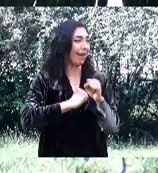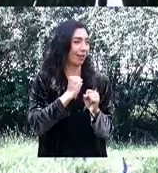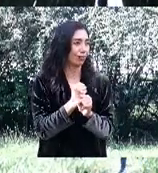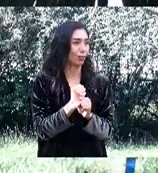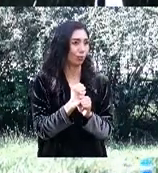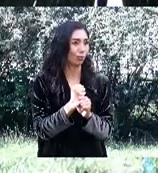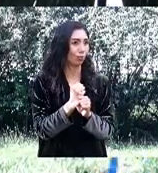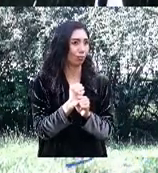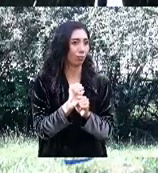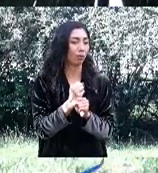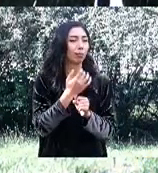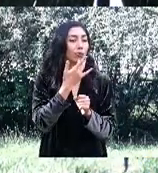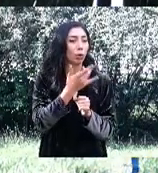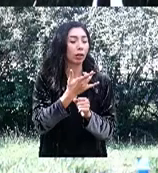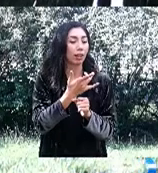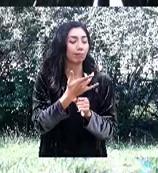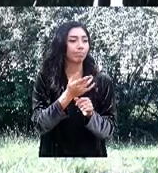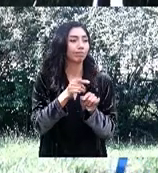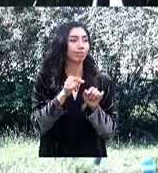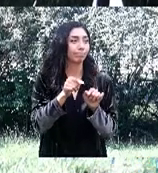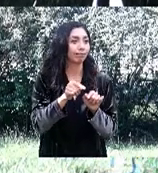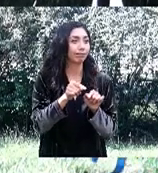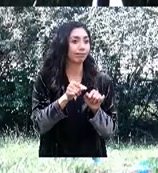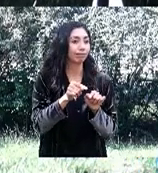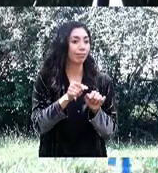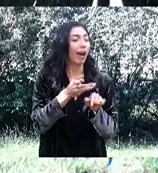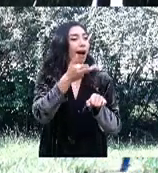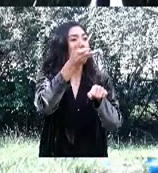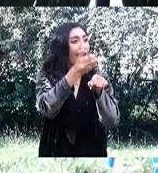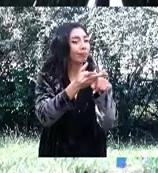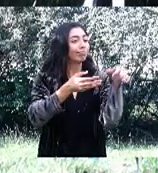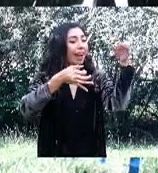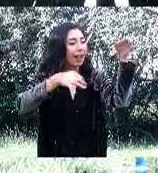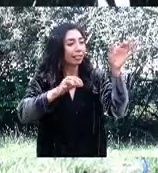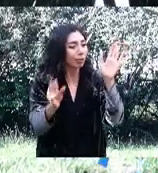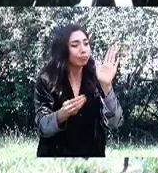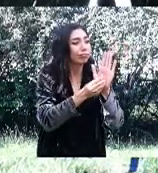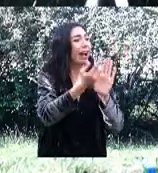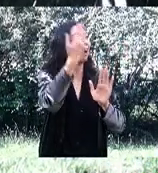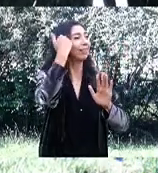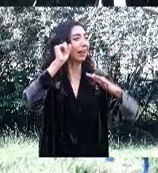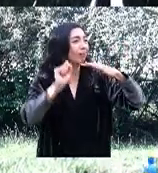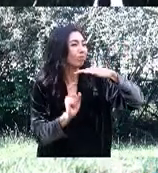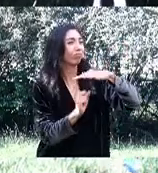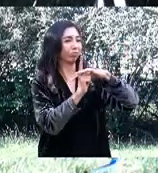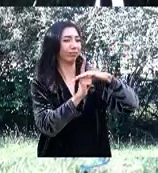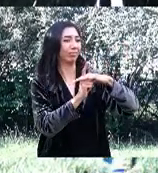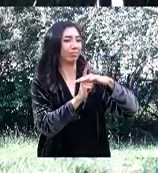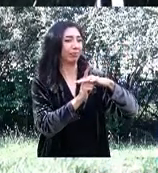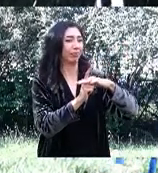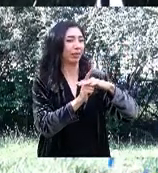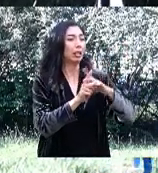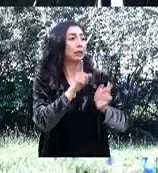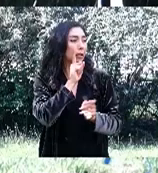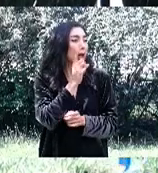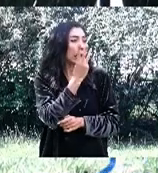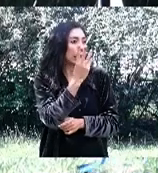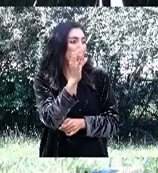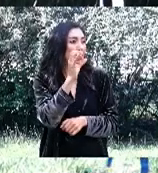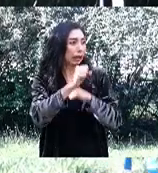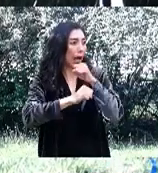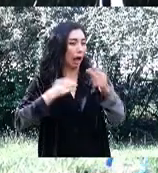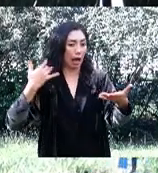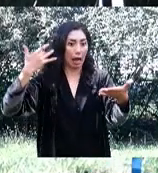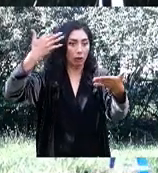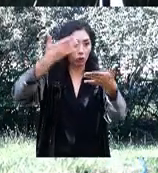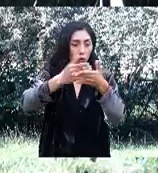hito de su formación es esa acta constitutiva cierto en espíritu tiene 30 años Aunque el próximo